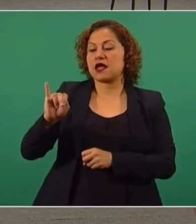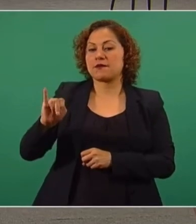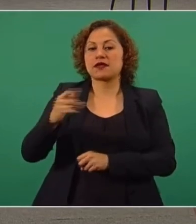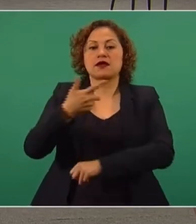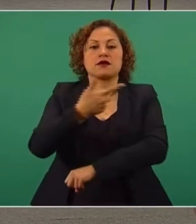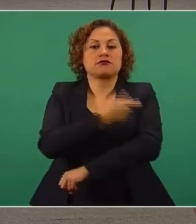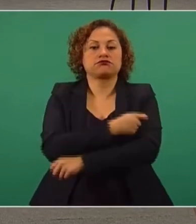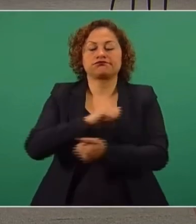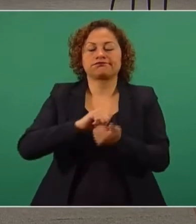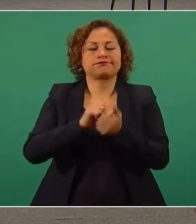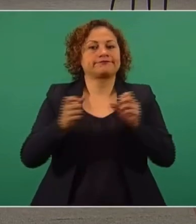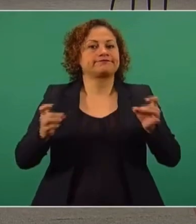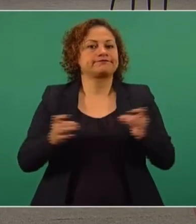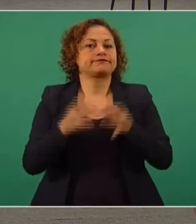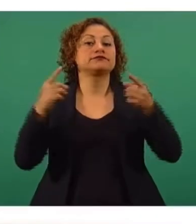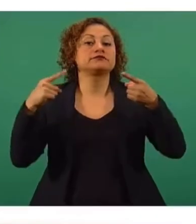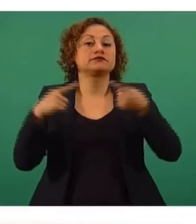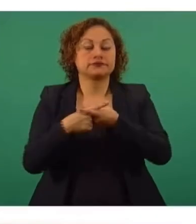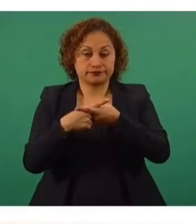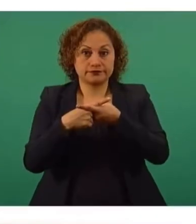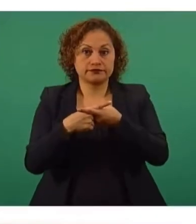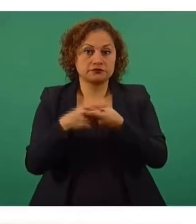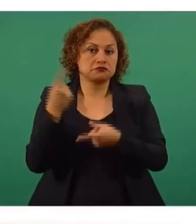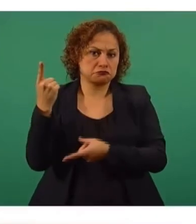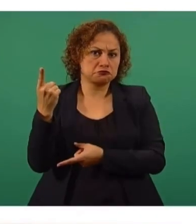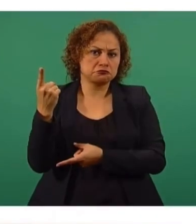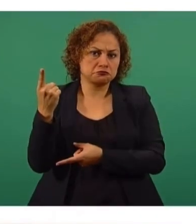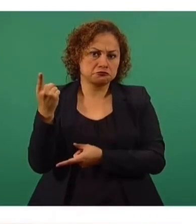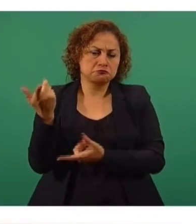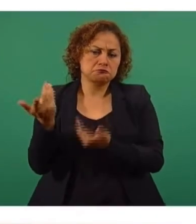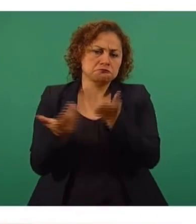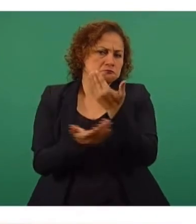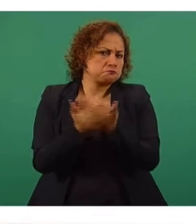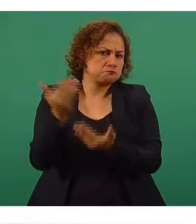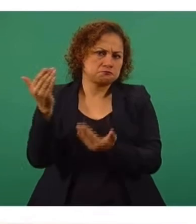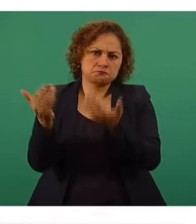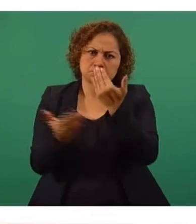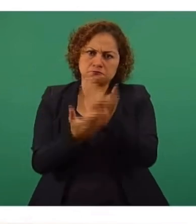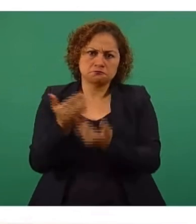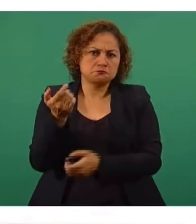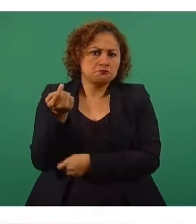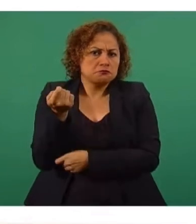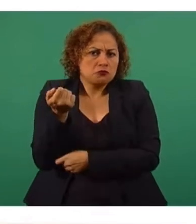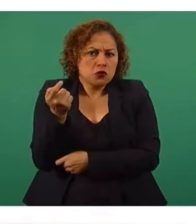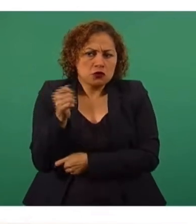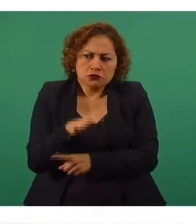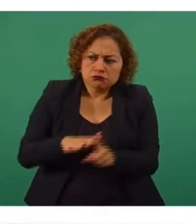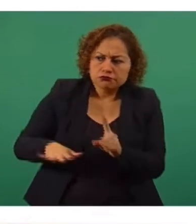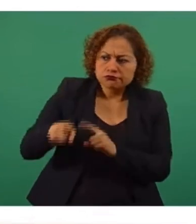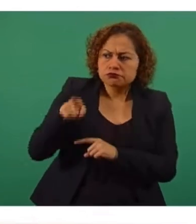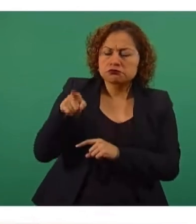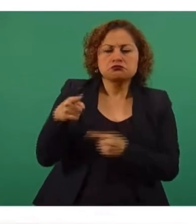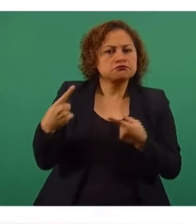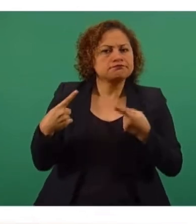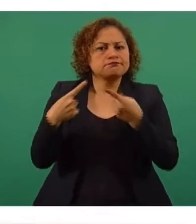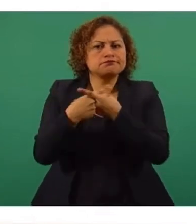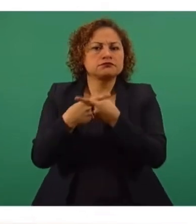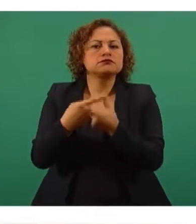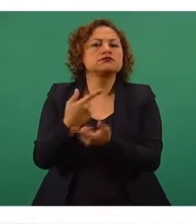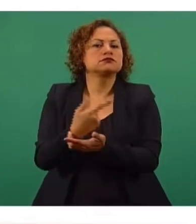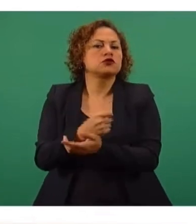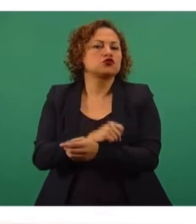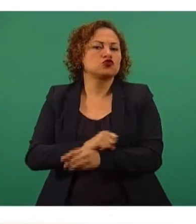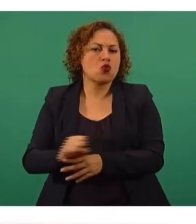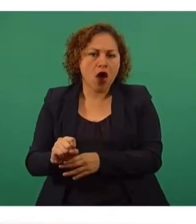las reacciones secundarias a la vacuna han sido mínimas y han sido leves en su enorme mayoría, y nadie ha tenido un